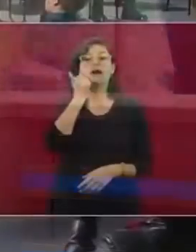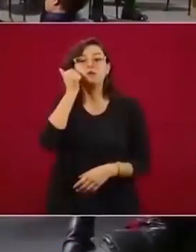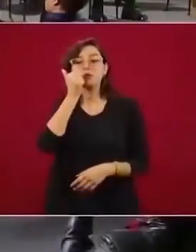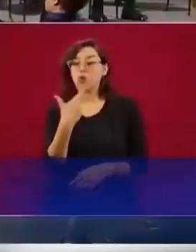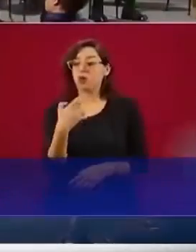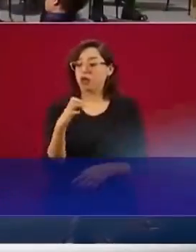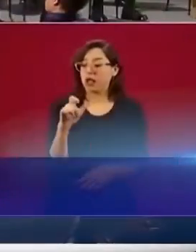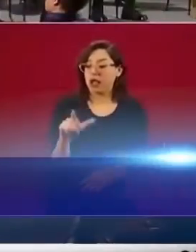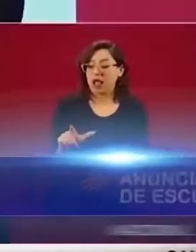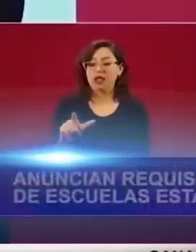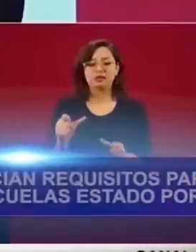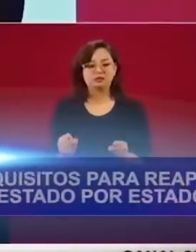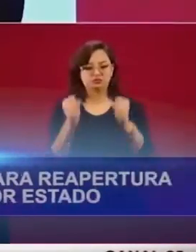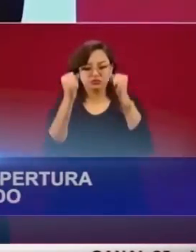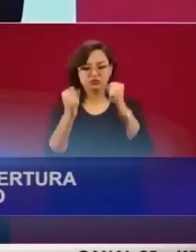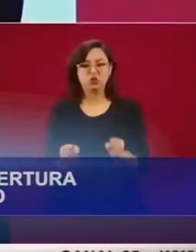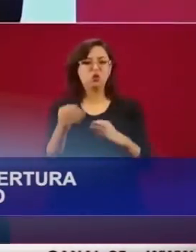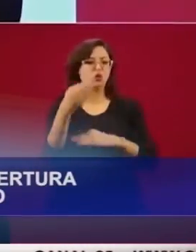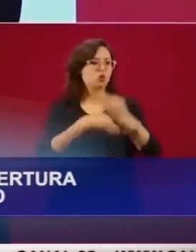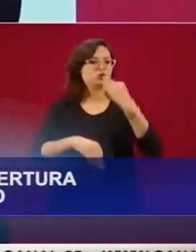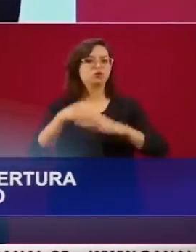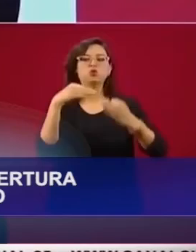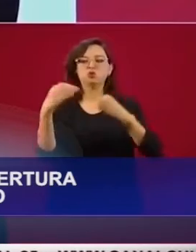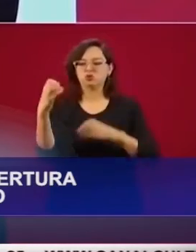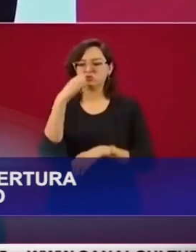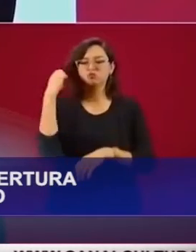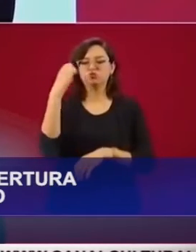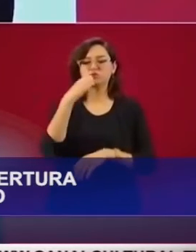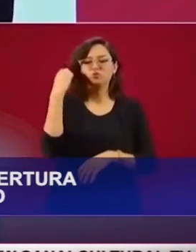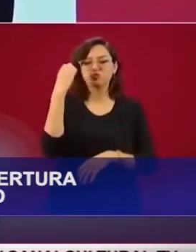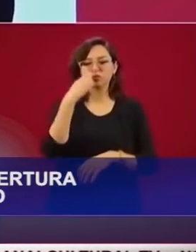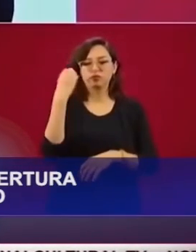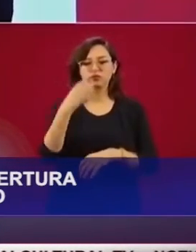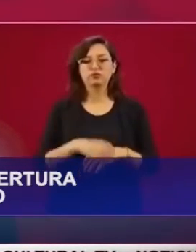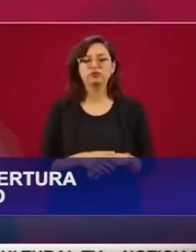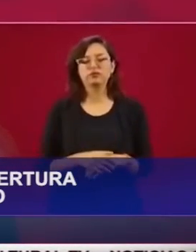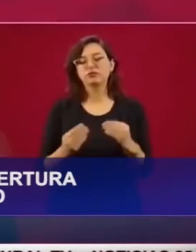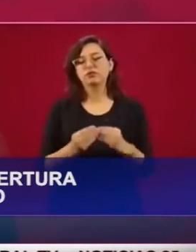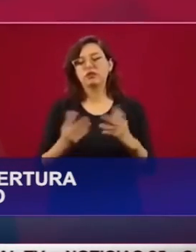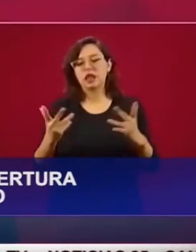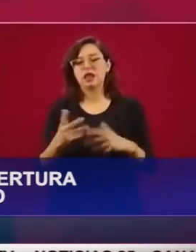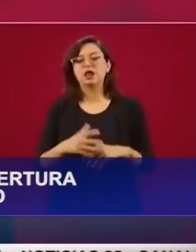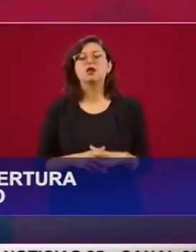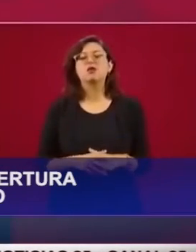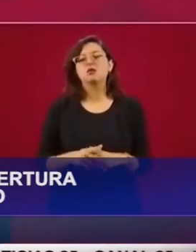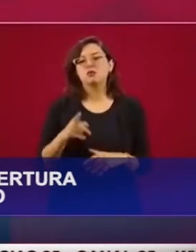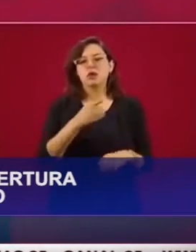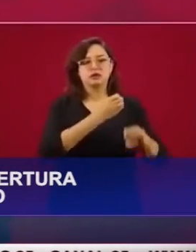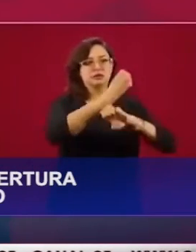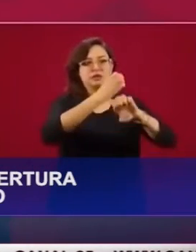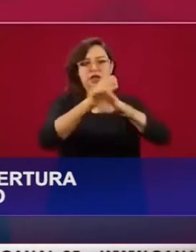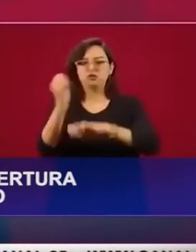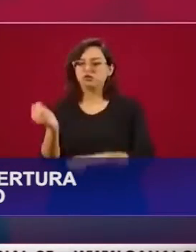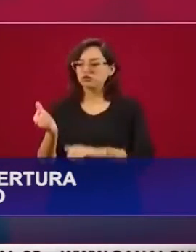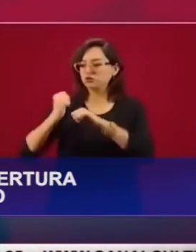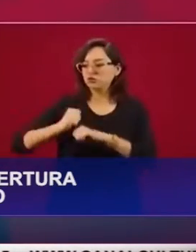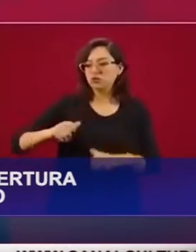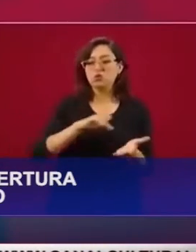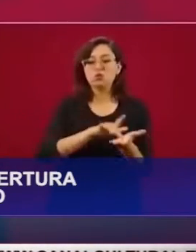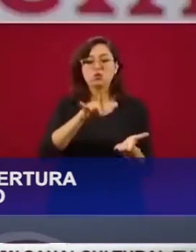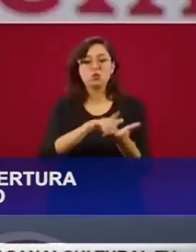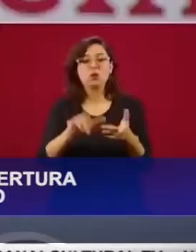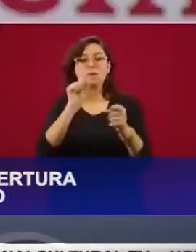el regreso a clases presenciales es algo que tiene contemplado en la secretaría de educación pública pero debido a la pandemia por kobe